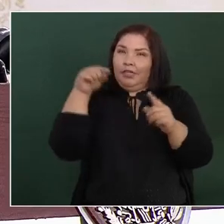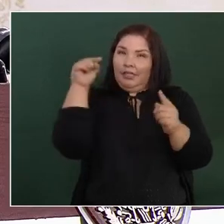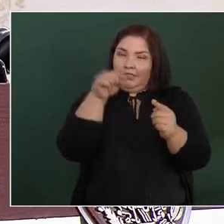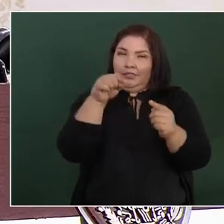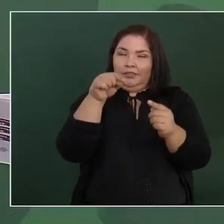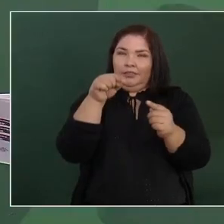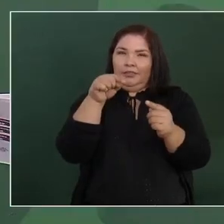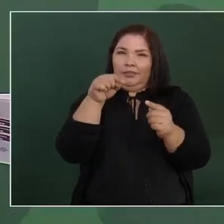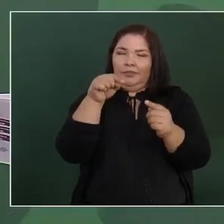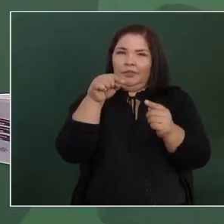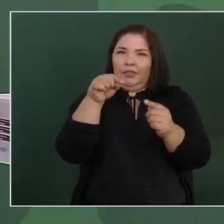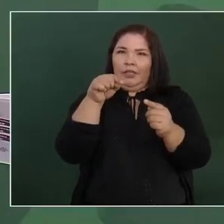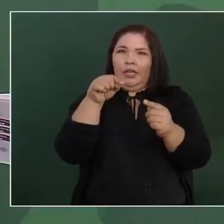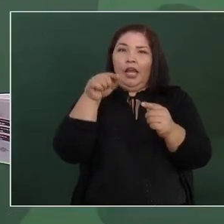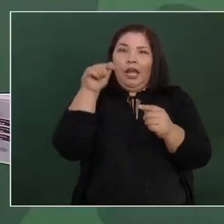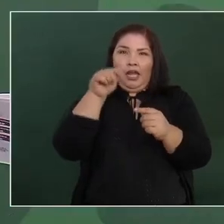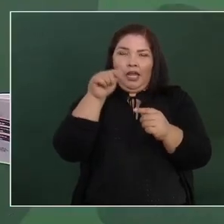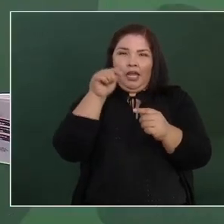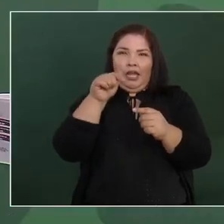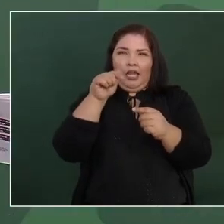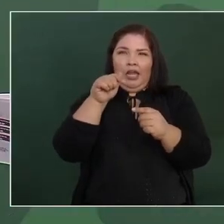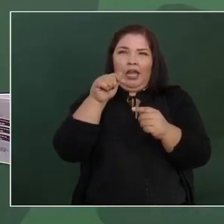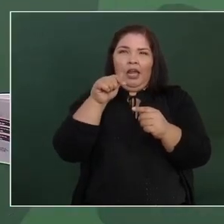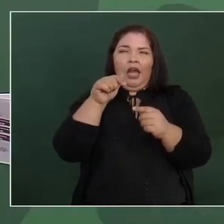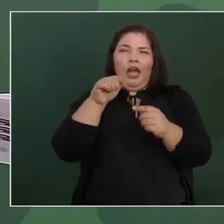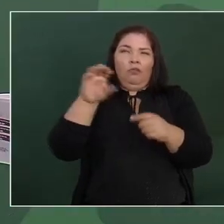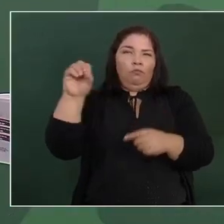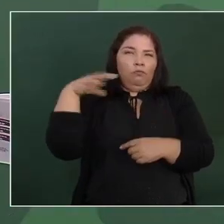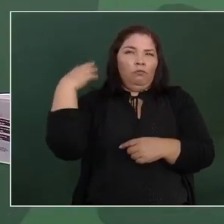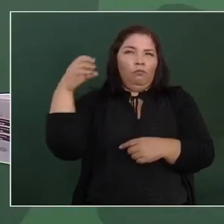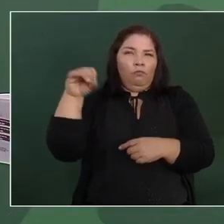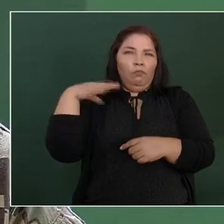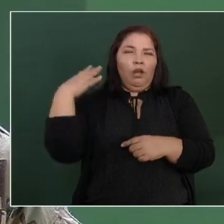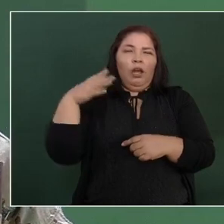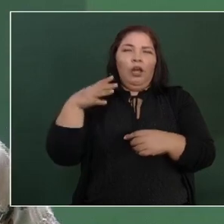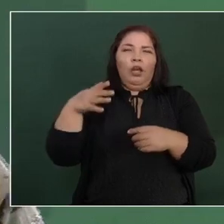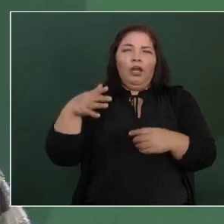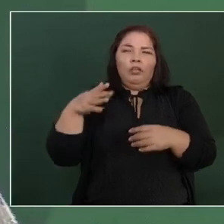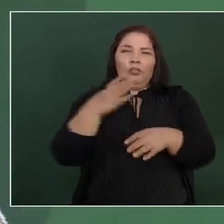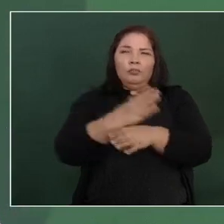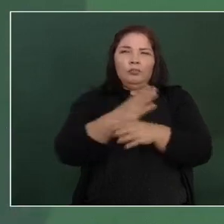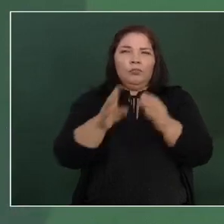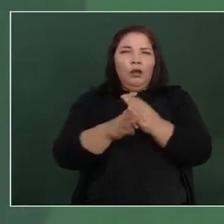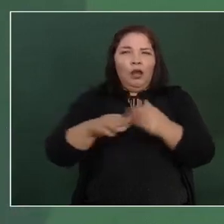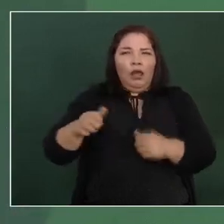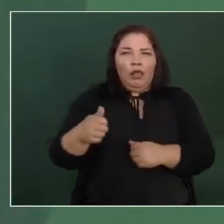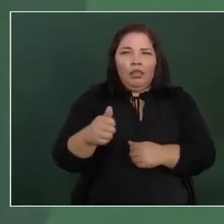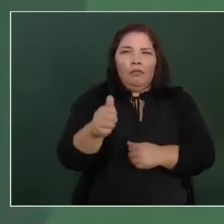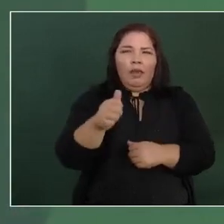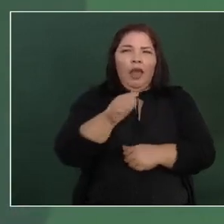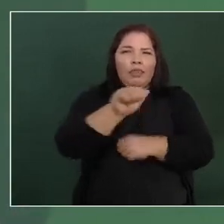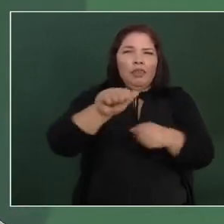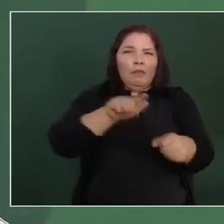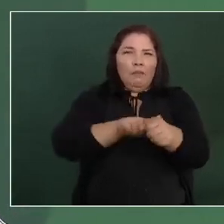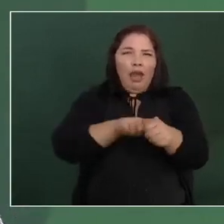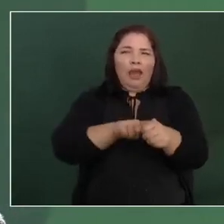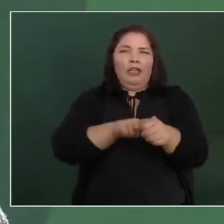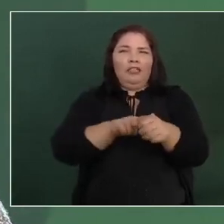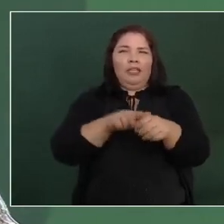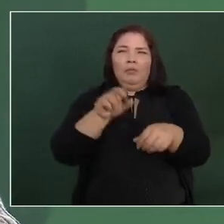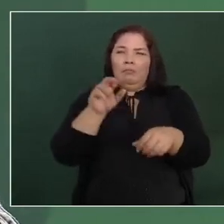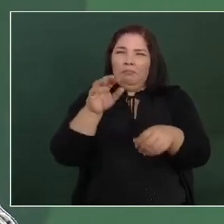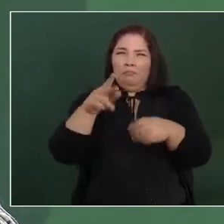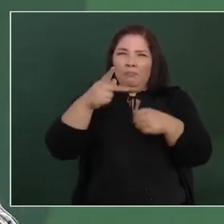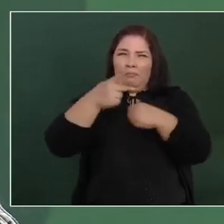comento. Hay una convención sobre comercio internacional de especies amenazadas de flora y fauna silvestre, que se le llama el